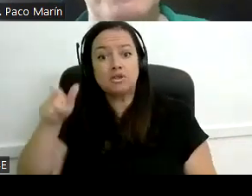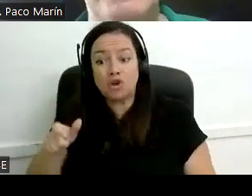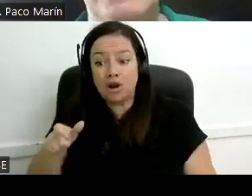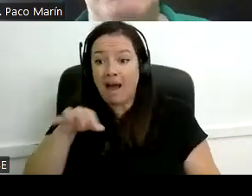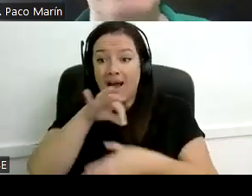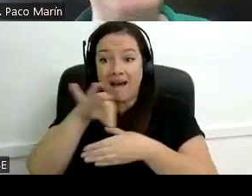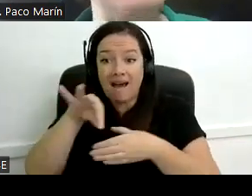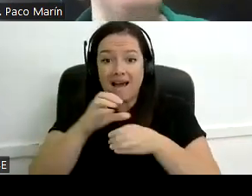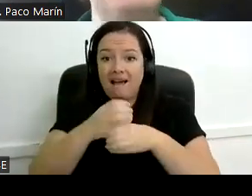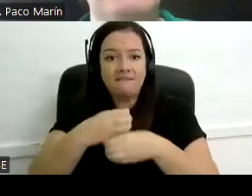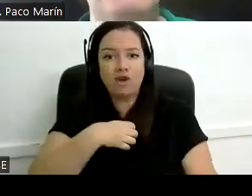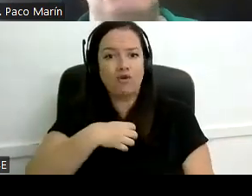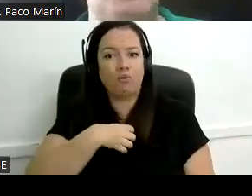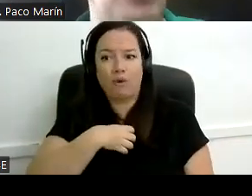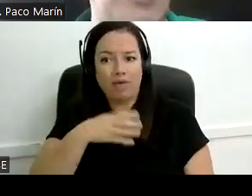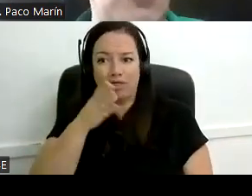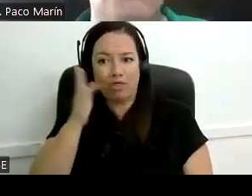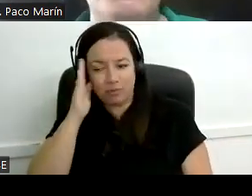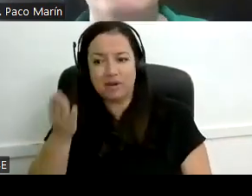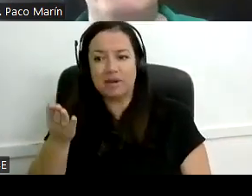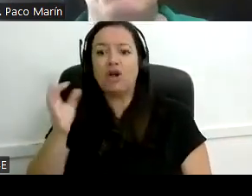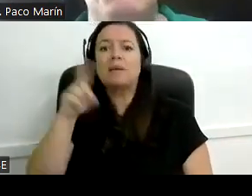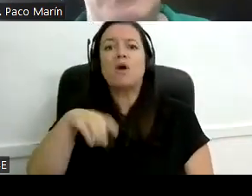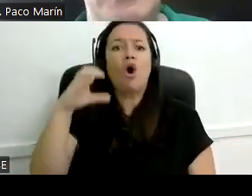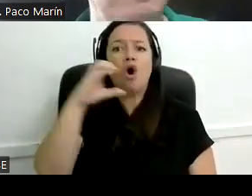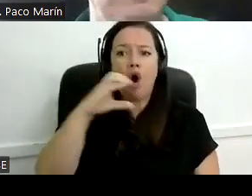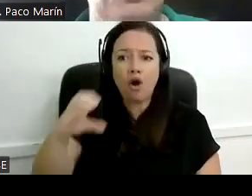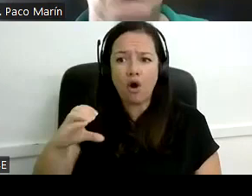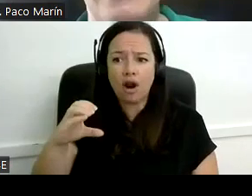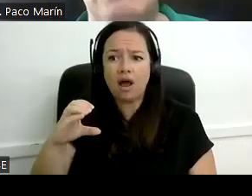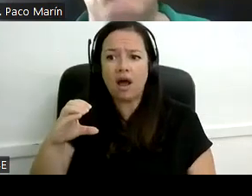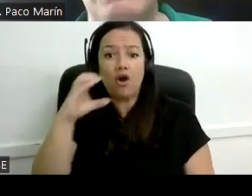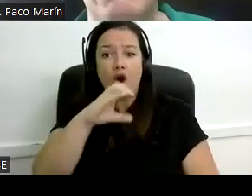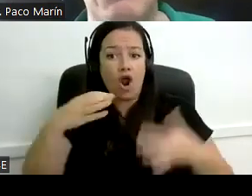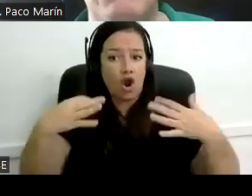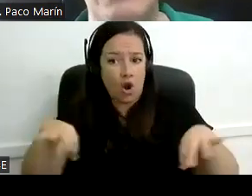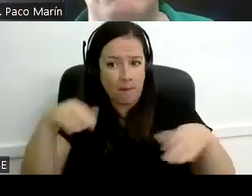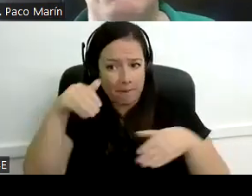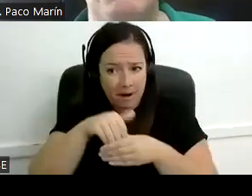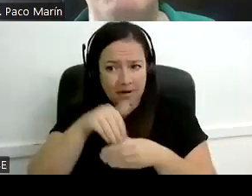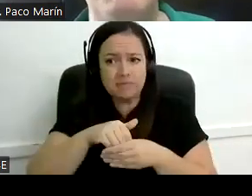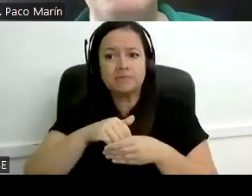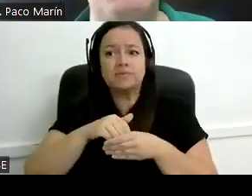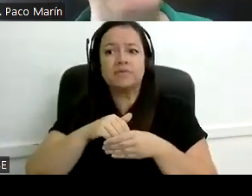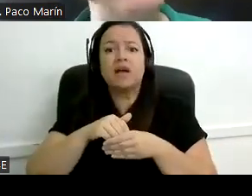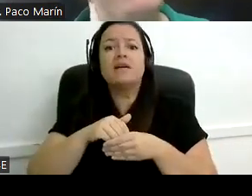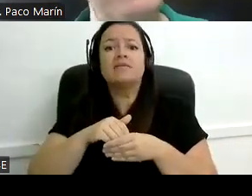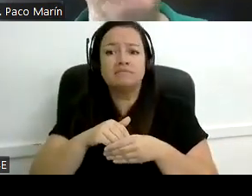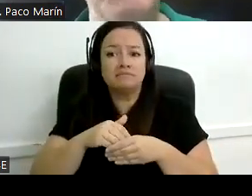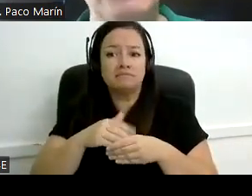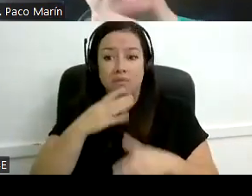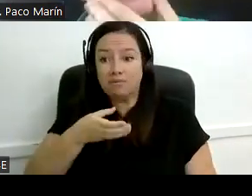sensibles a la cafeína o incluso a la Coca-Cola normal, a la Coca-Cola con cafeína,